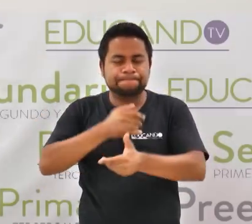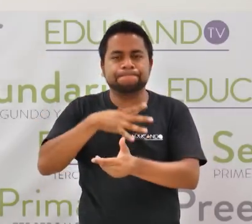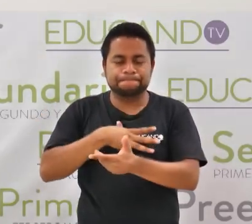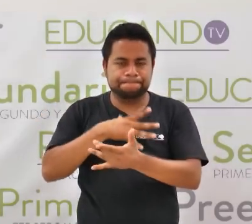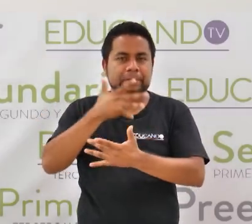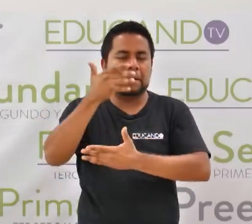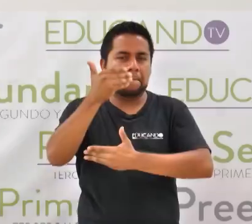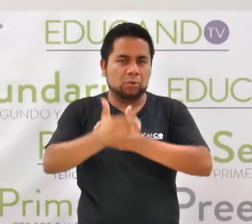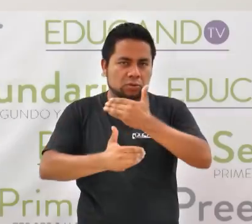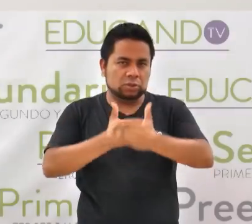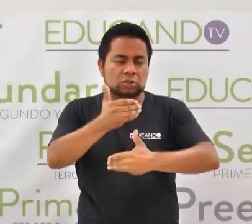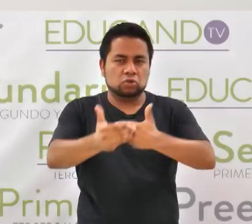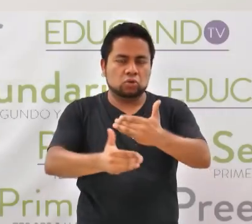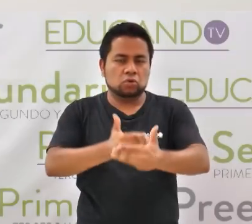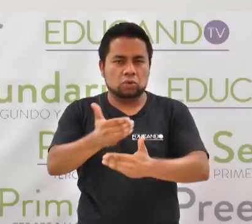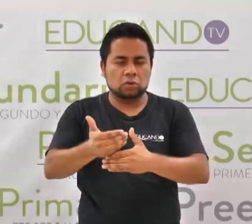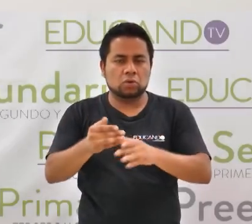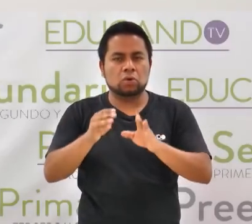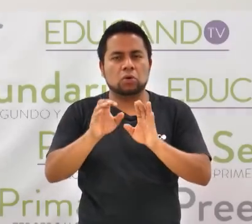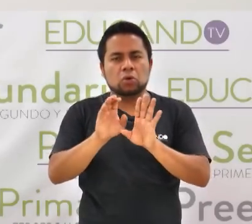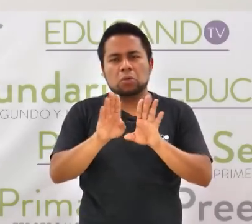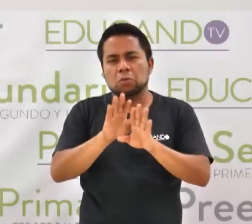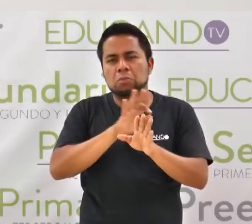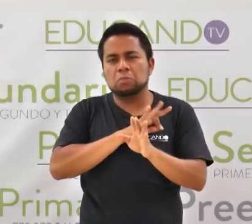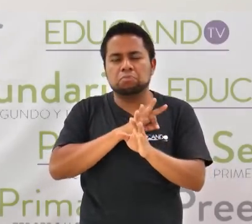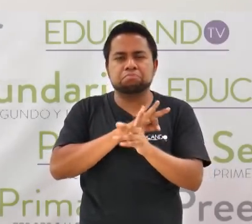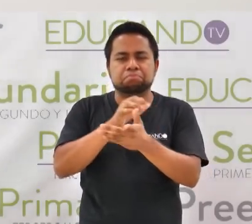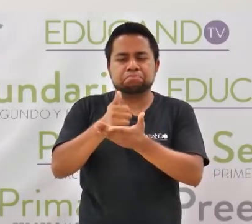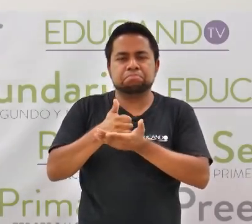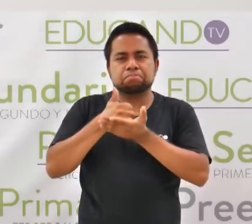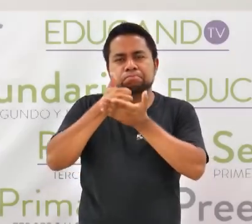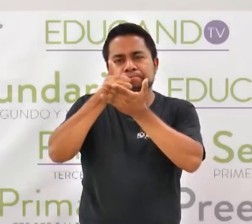un proceso o guía